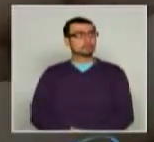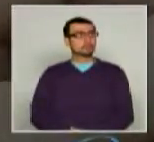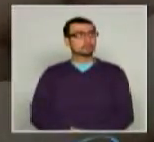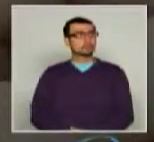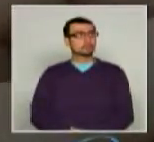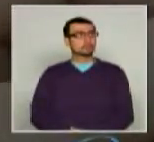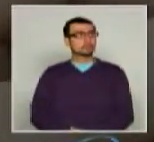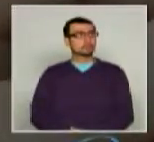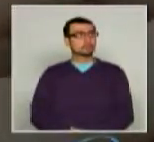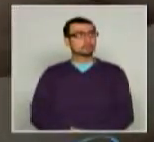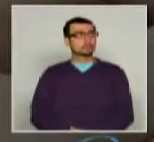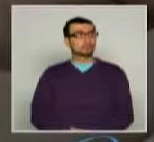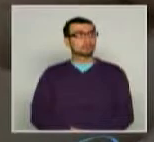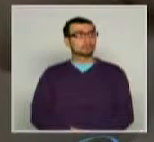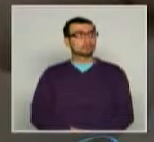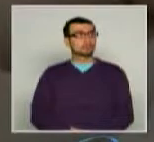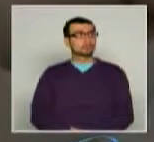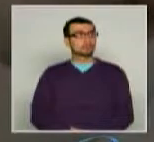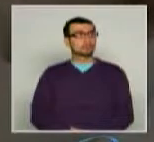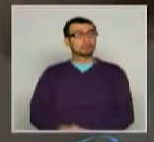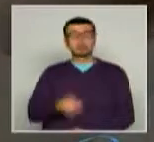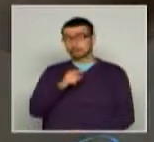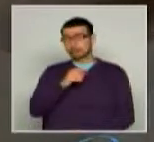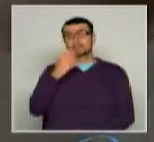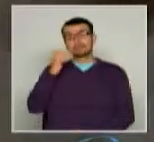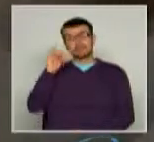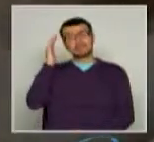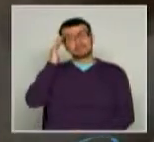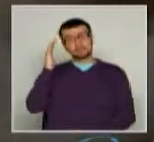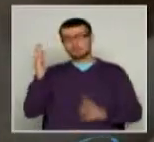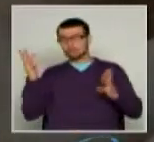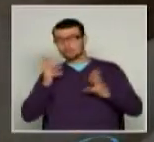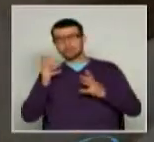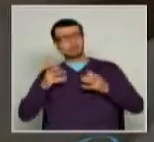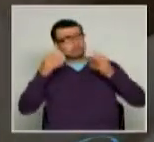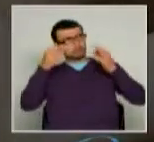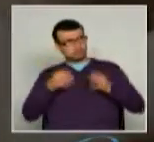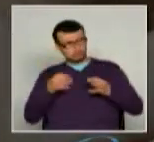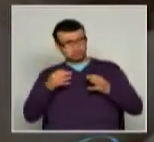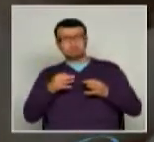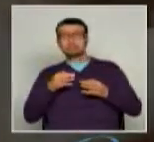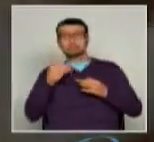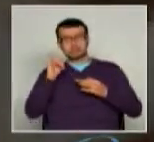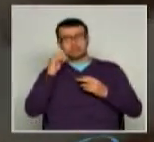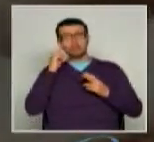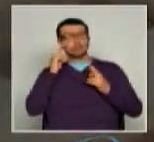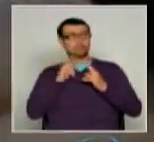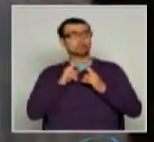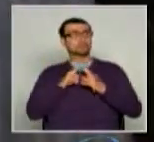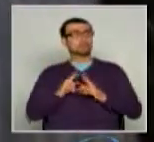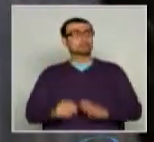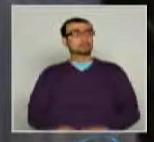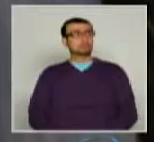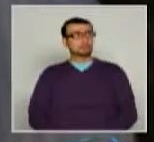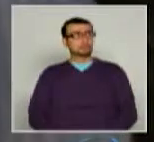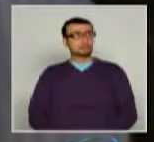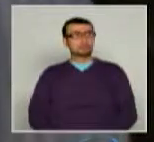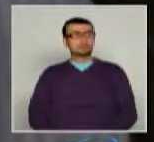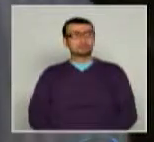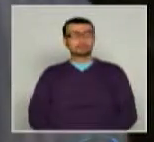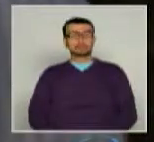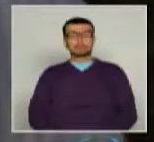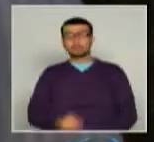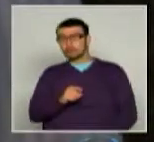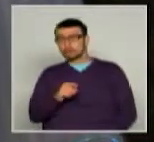Ahí ya está ubicado el sitio donde se va, lo que hablábamos con Javier. Puntos, exactamente. Entonces vamos a ubicar unos puntos